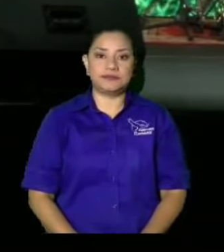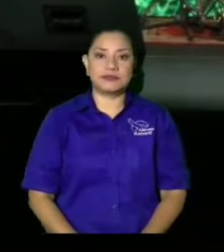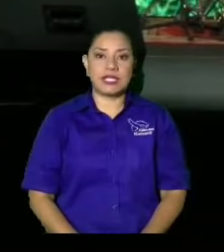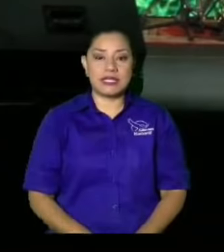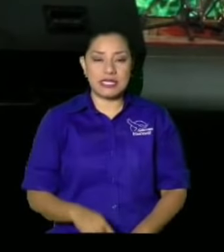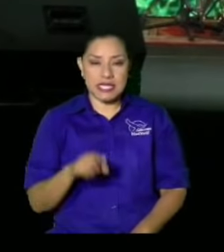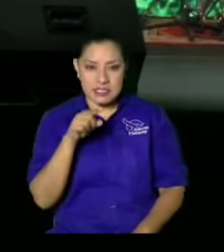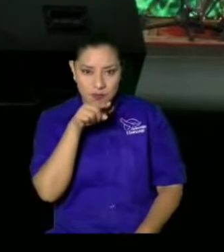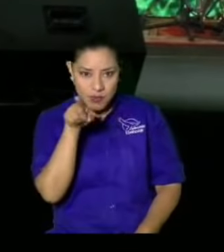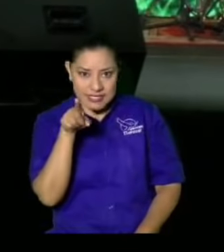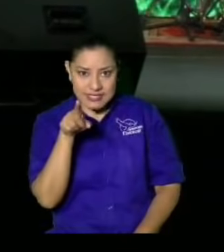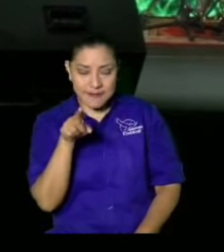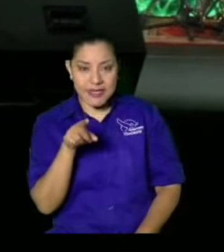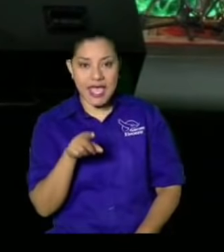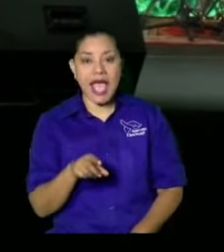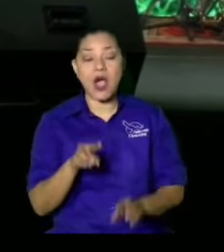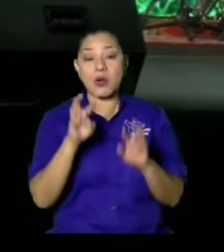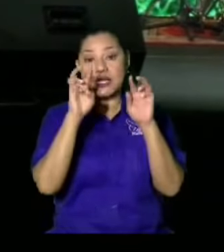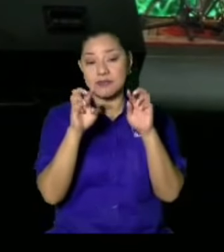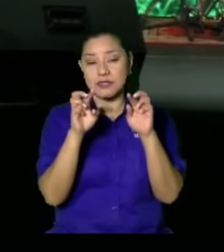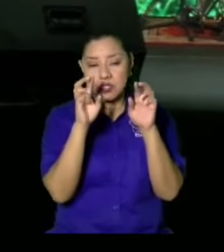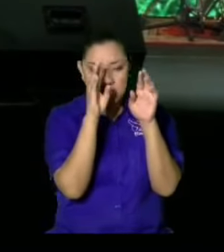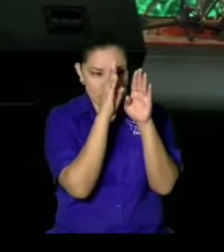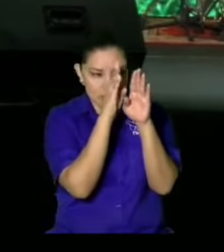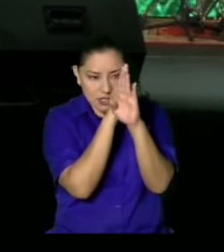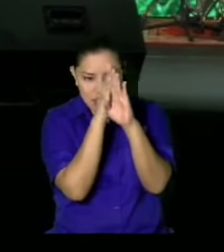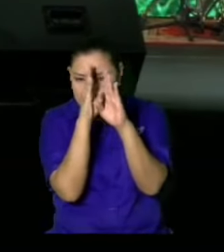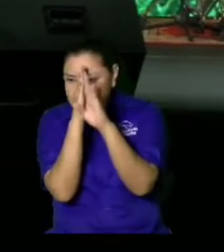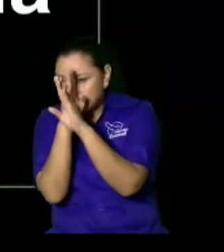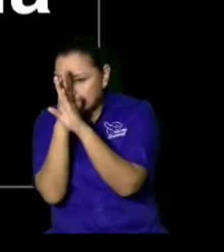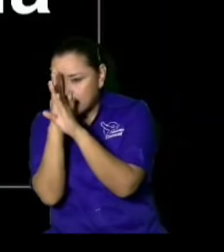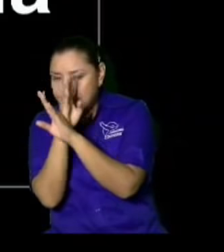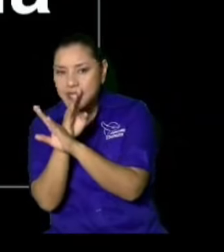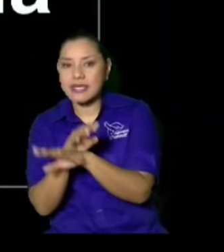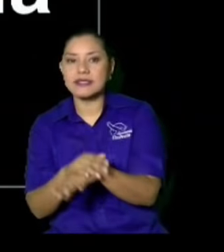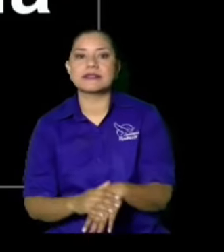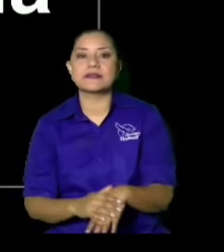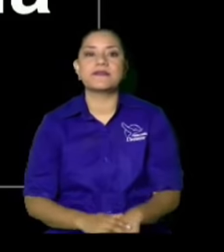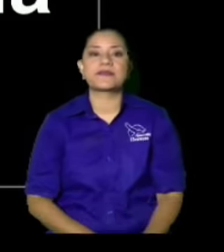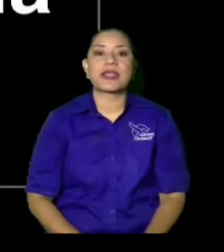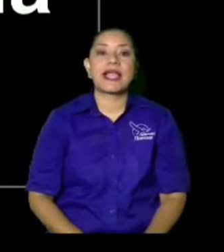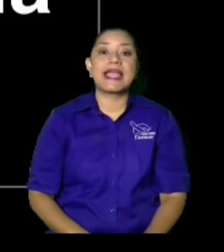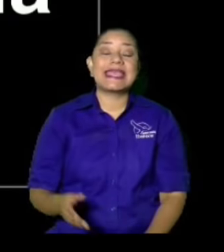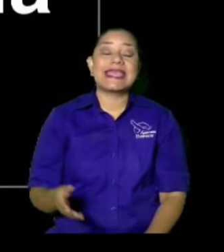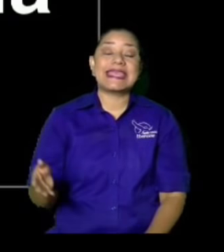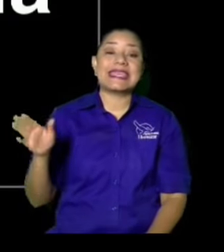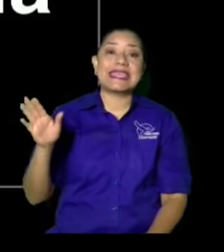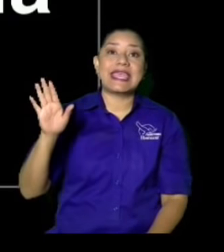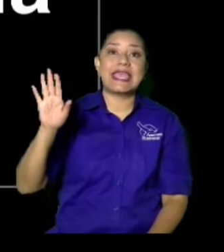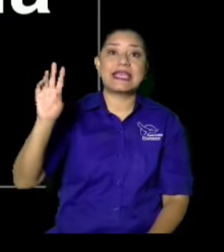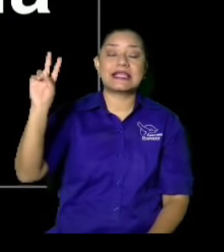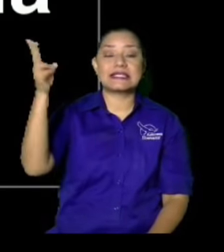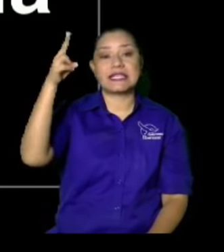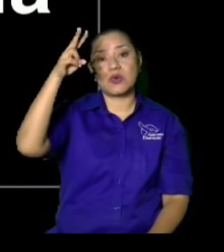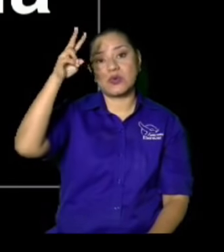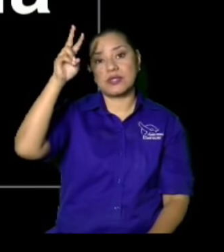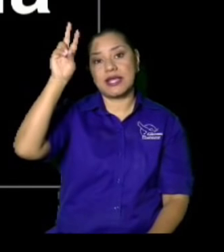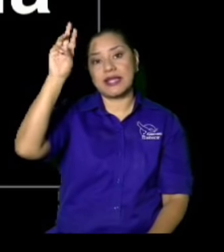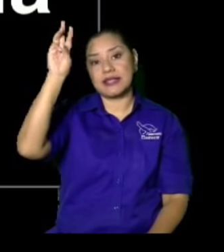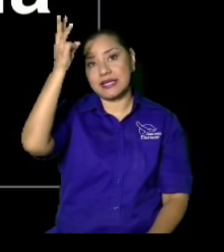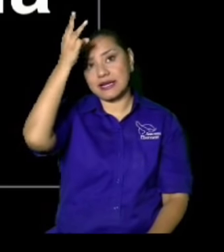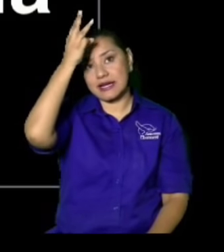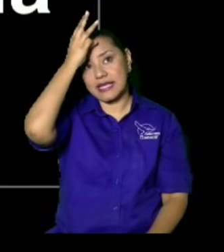Ezequías. Segunda de Reyes 27. Entonces Isaías dijo: tomad una masa de higos, la tomarás. La pusieron sobre la